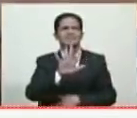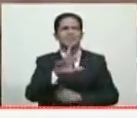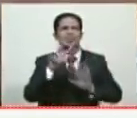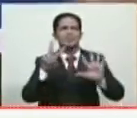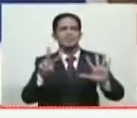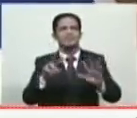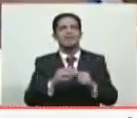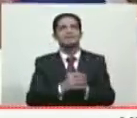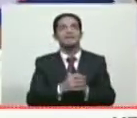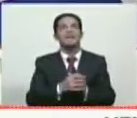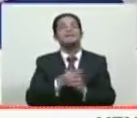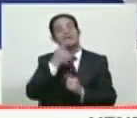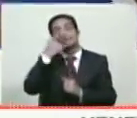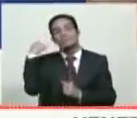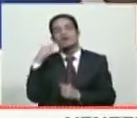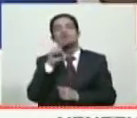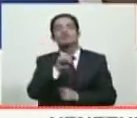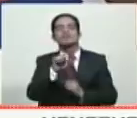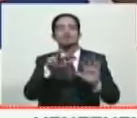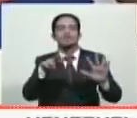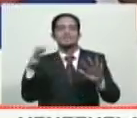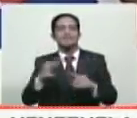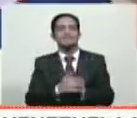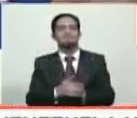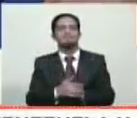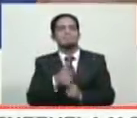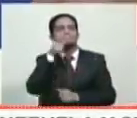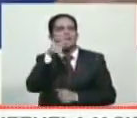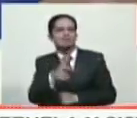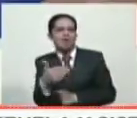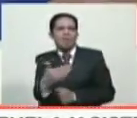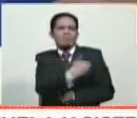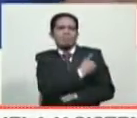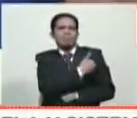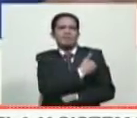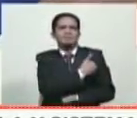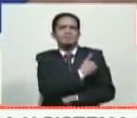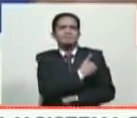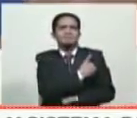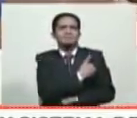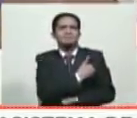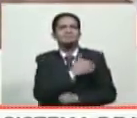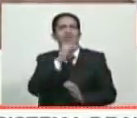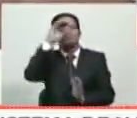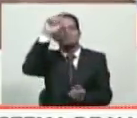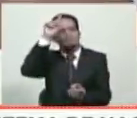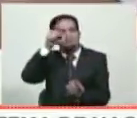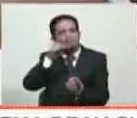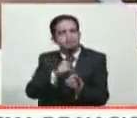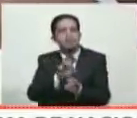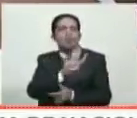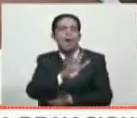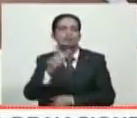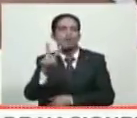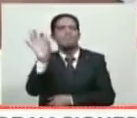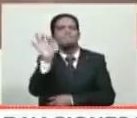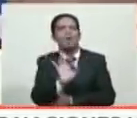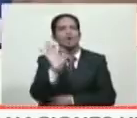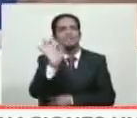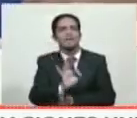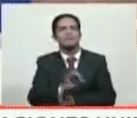el 2018. Lesionados por accidentes de tránsito, una disminución de 42%, 684